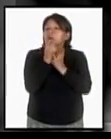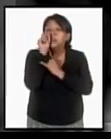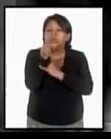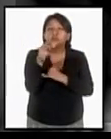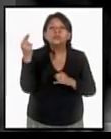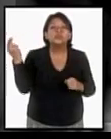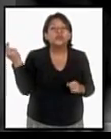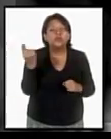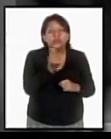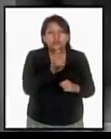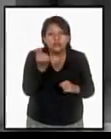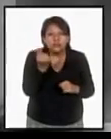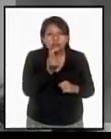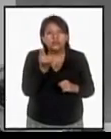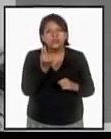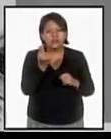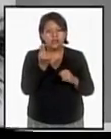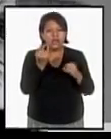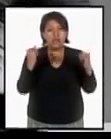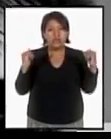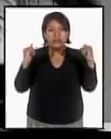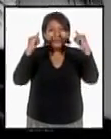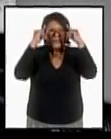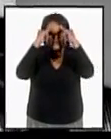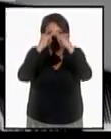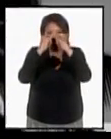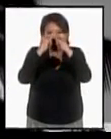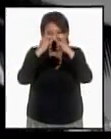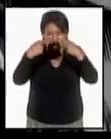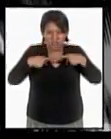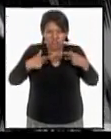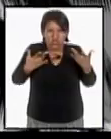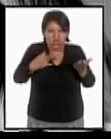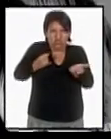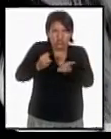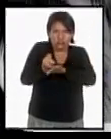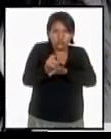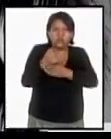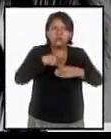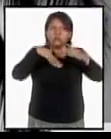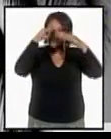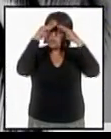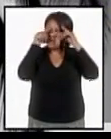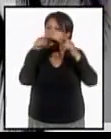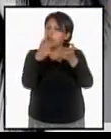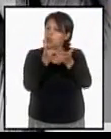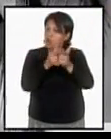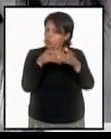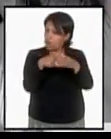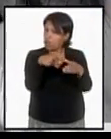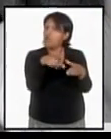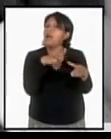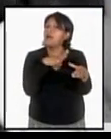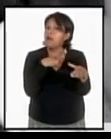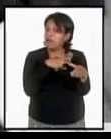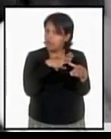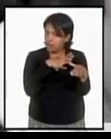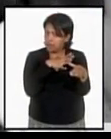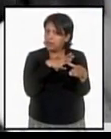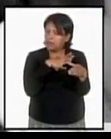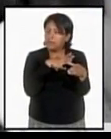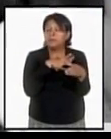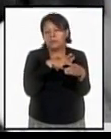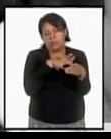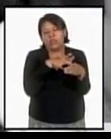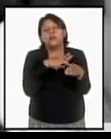necesario que las instituciones, los que toman decisiones, consideren que hay poblaciones en este sentido. Porque claro, lo que pasa